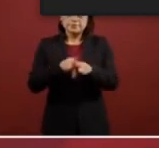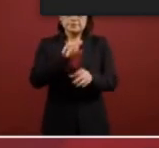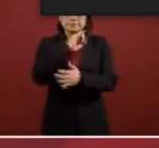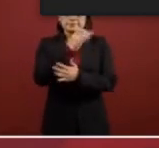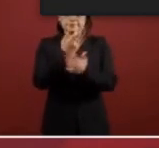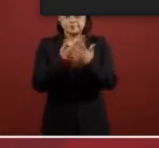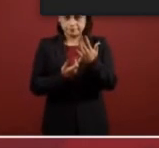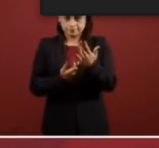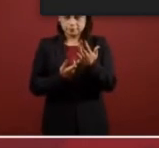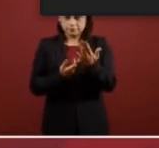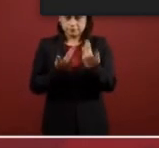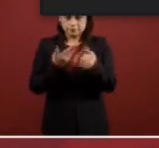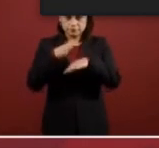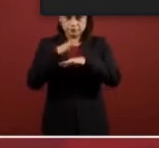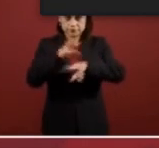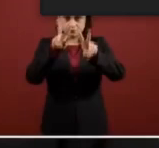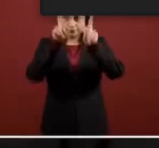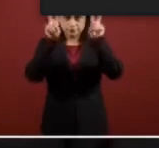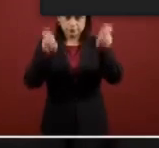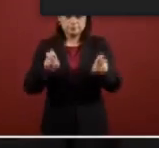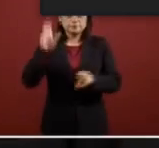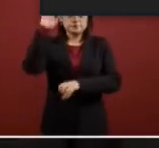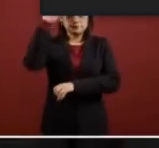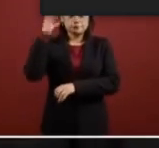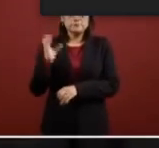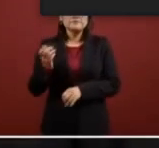acerca de los hechos de Culiacán.